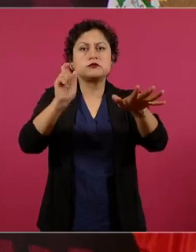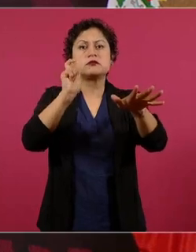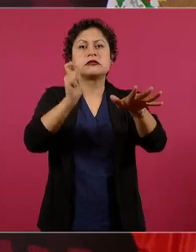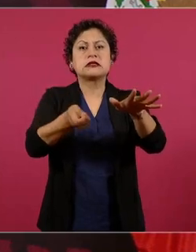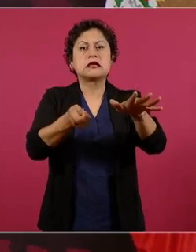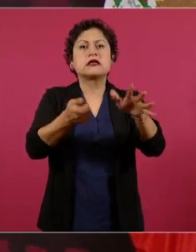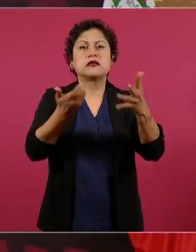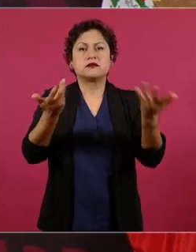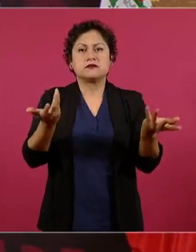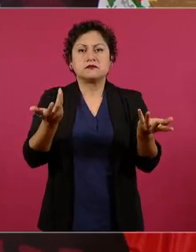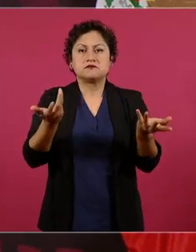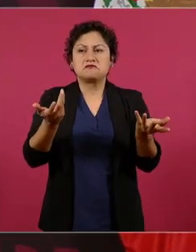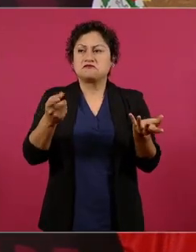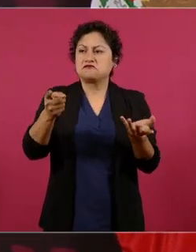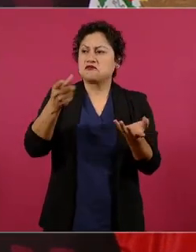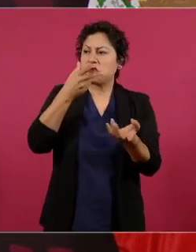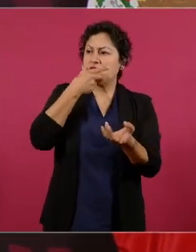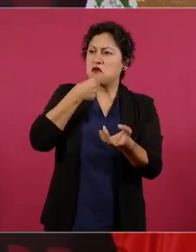mujeres y hombres.